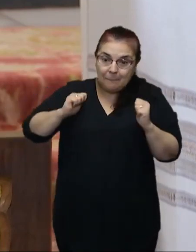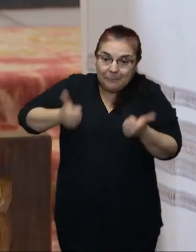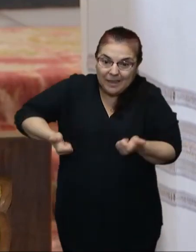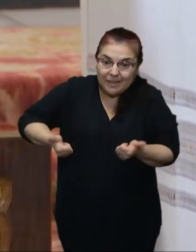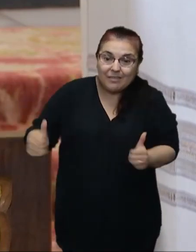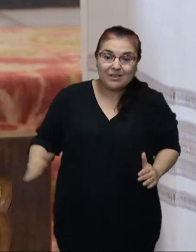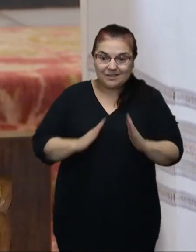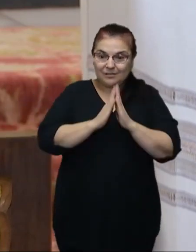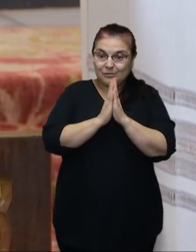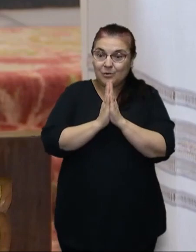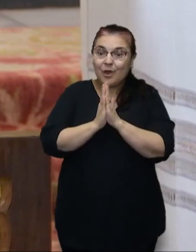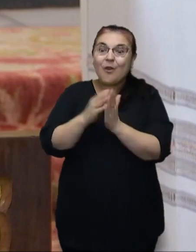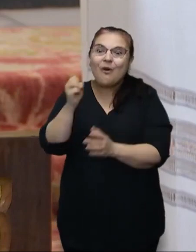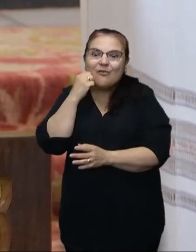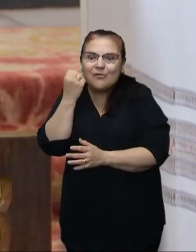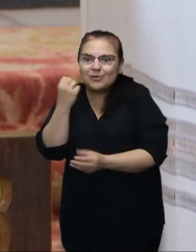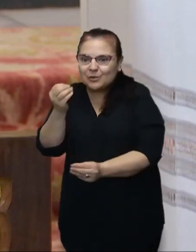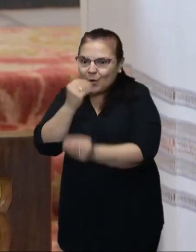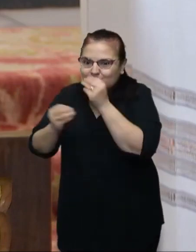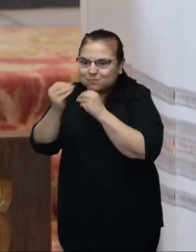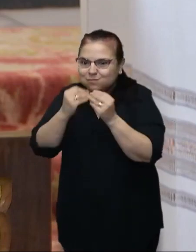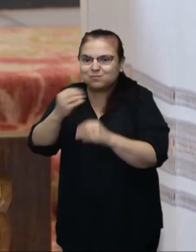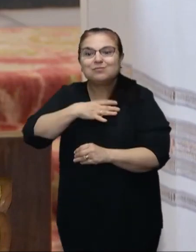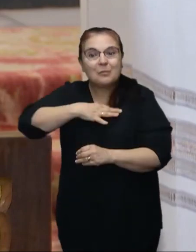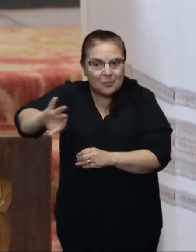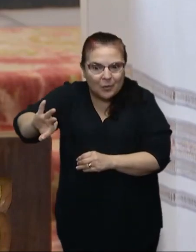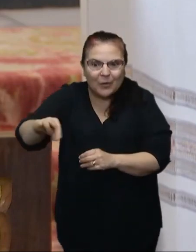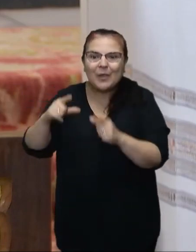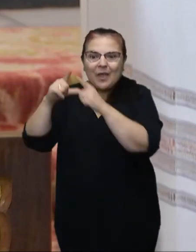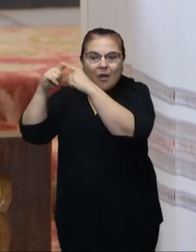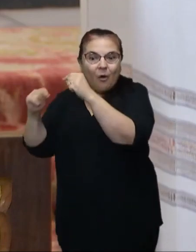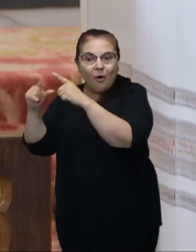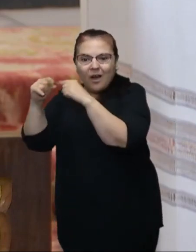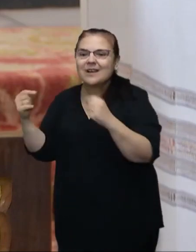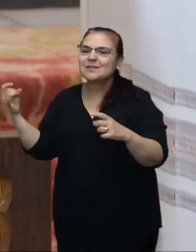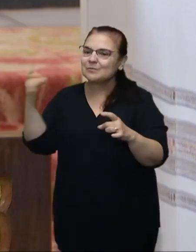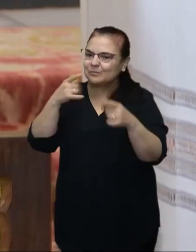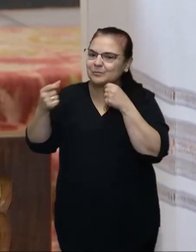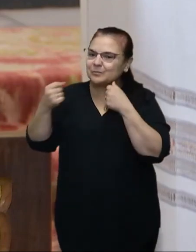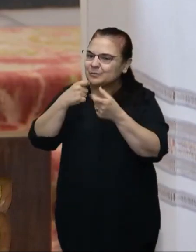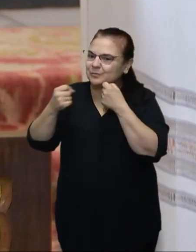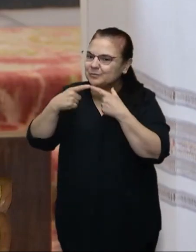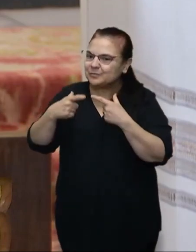Su fruto será comestible y sus hojas medicinales.